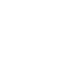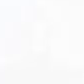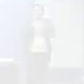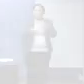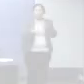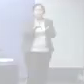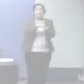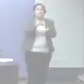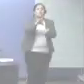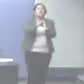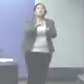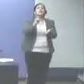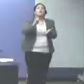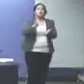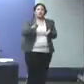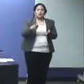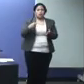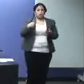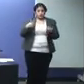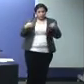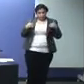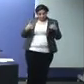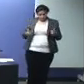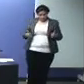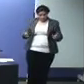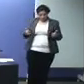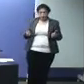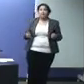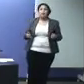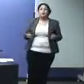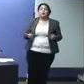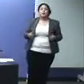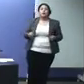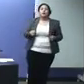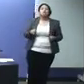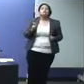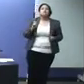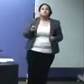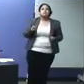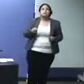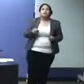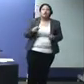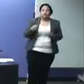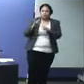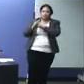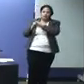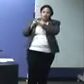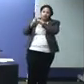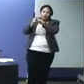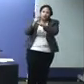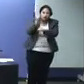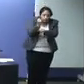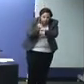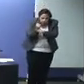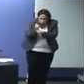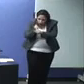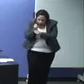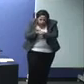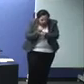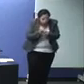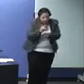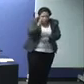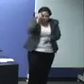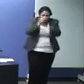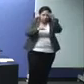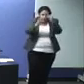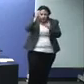social. Es la manera en que yo entiendo la discapacidad, y a lo largo de los años como investigador y como personas con discapacidad me